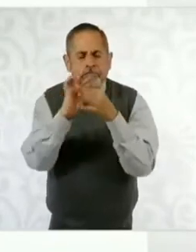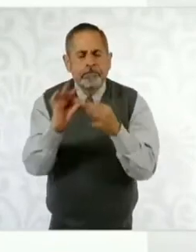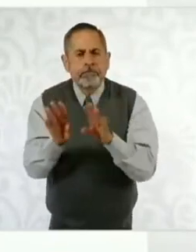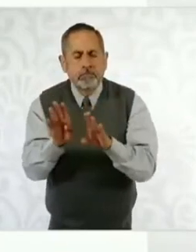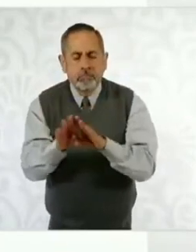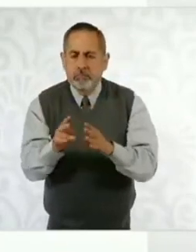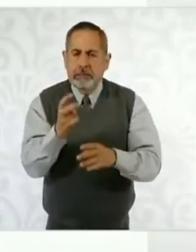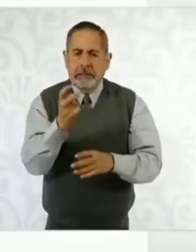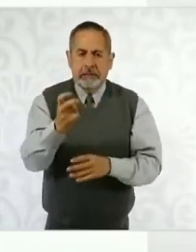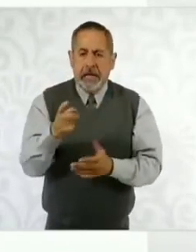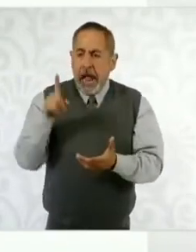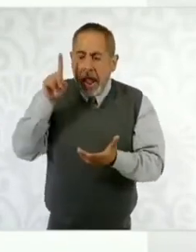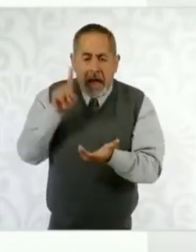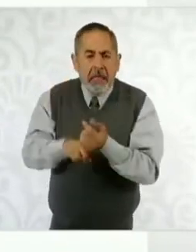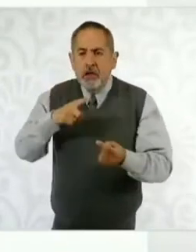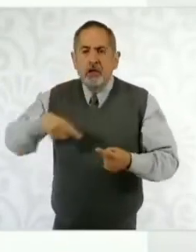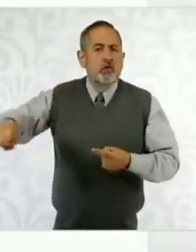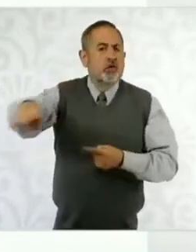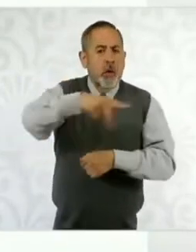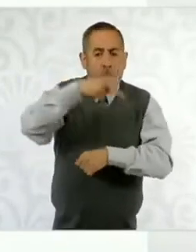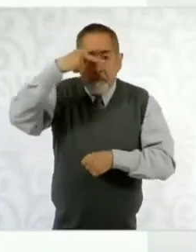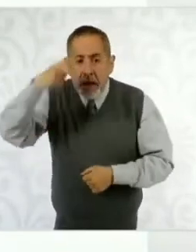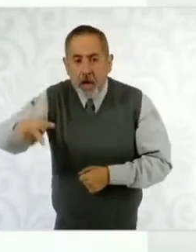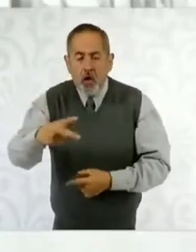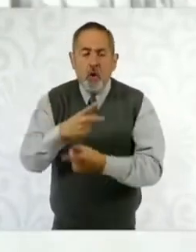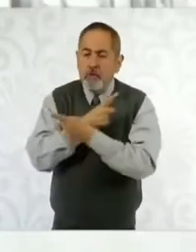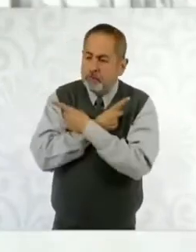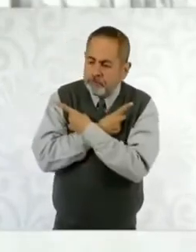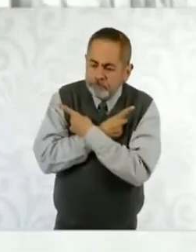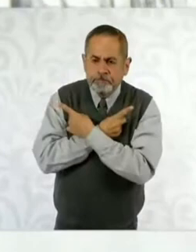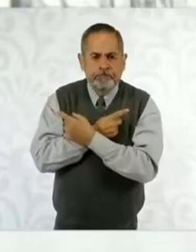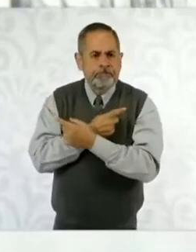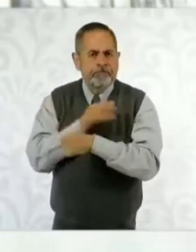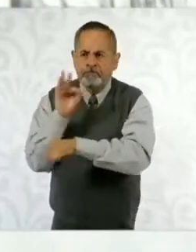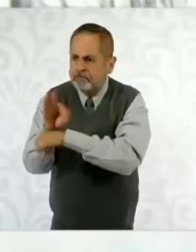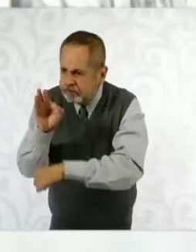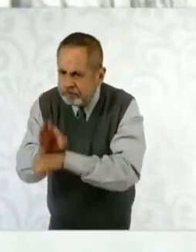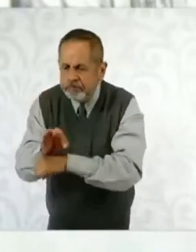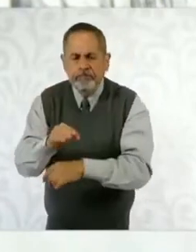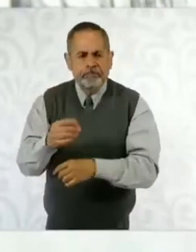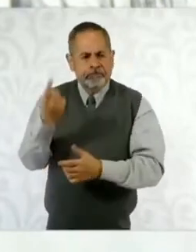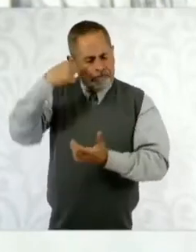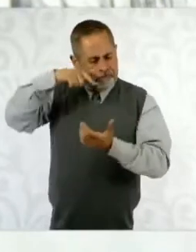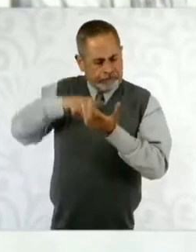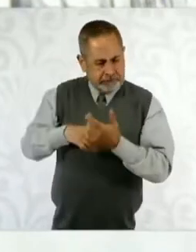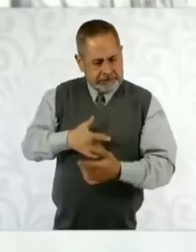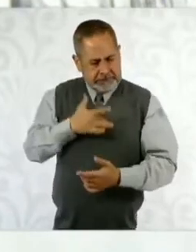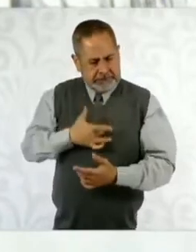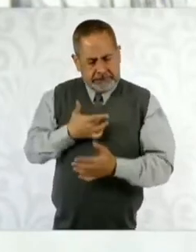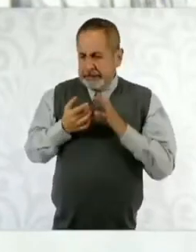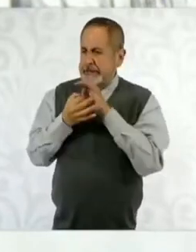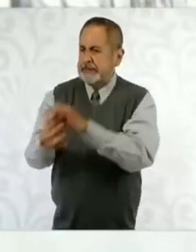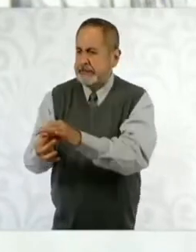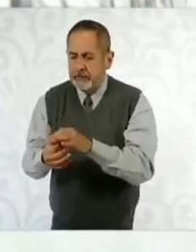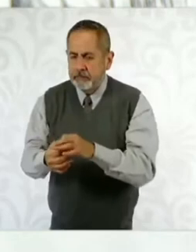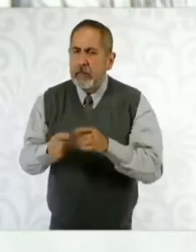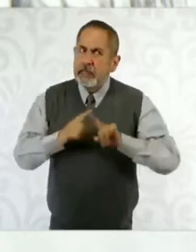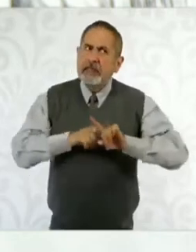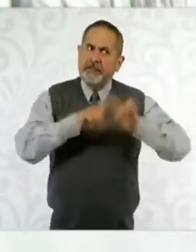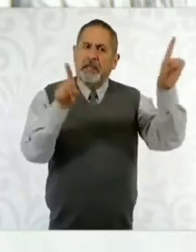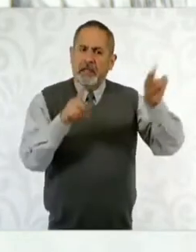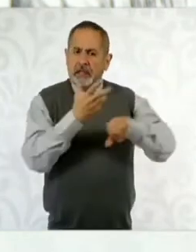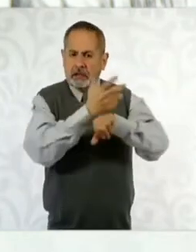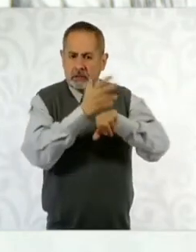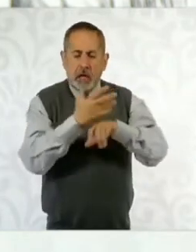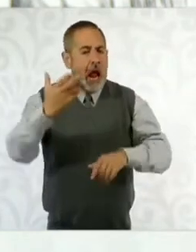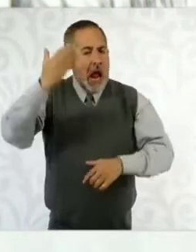Entonces tiene que ver con valores, con protección familiar, que es distinto en México que en los Estados Unidos, y se lo dije cuando